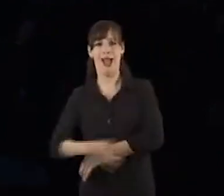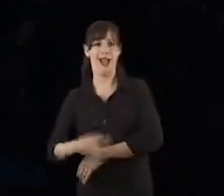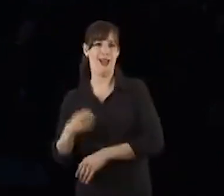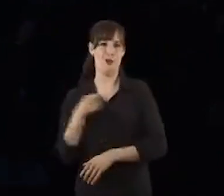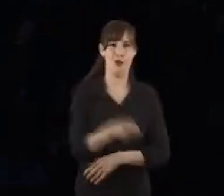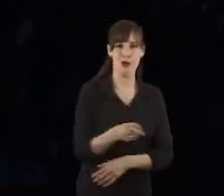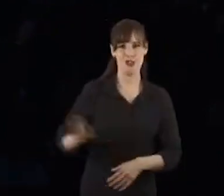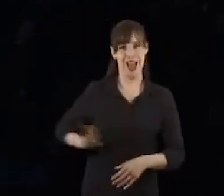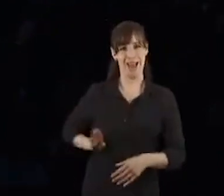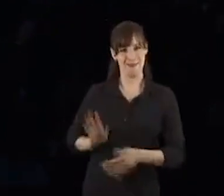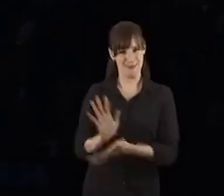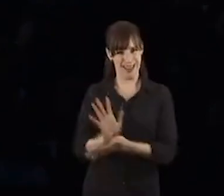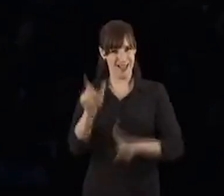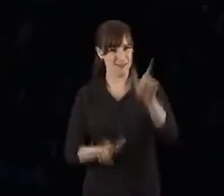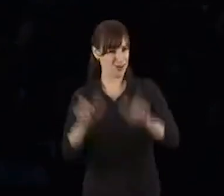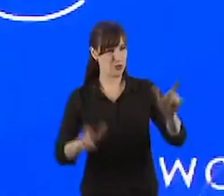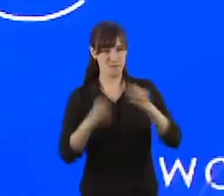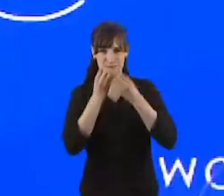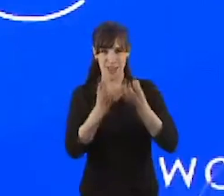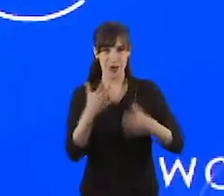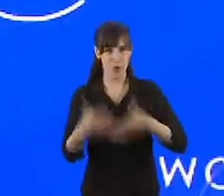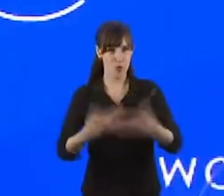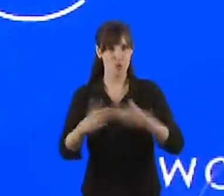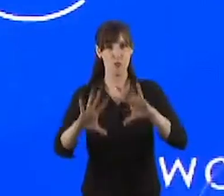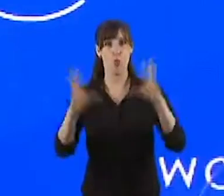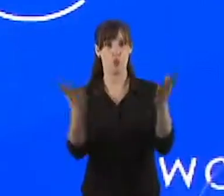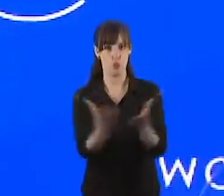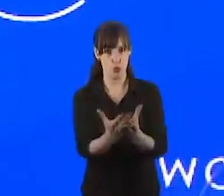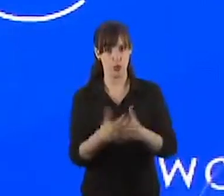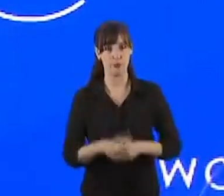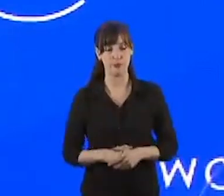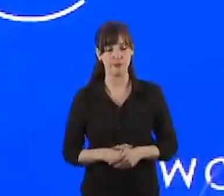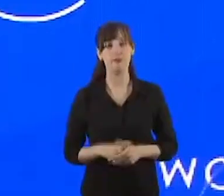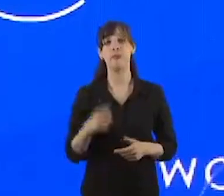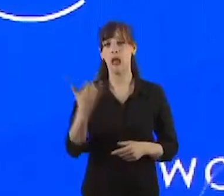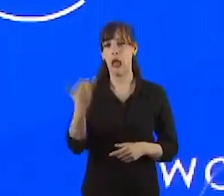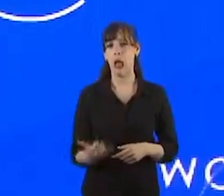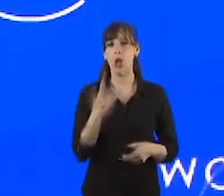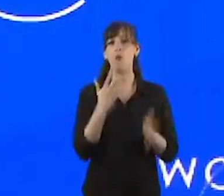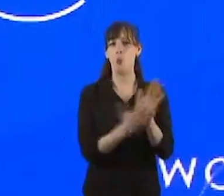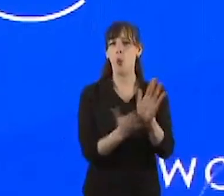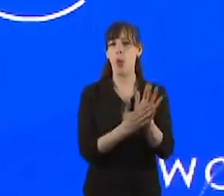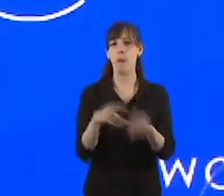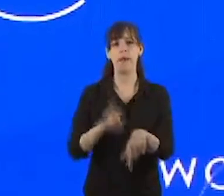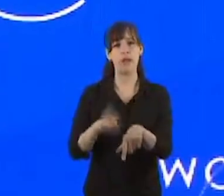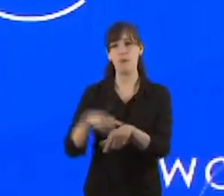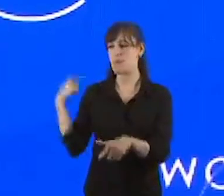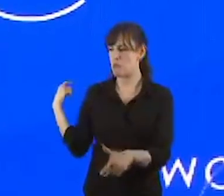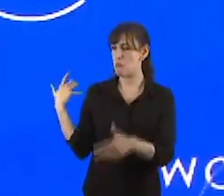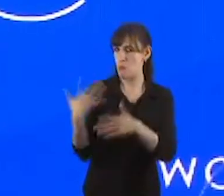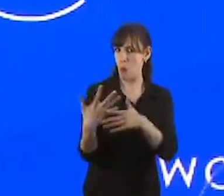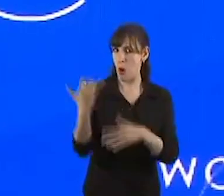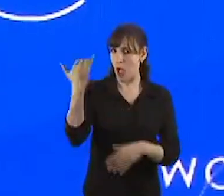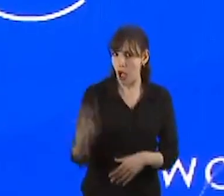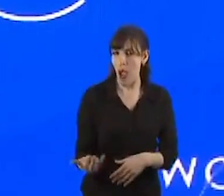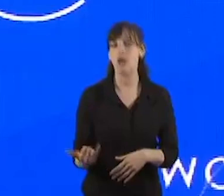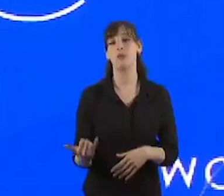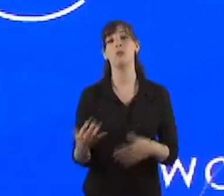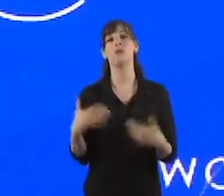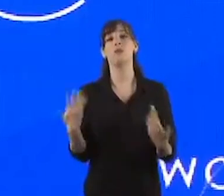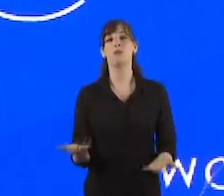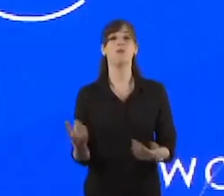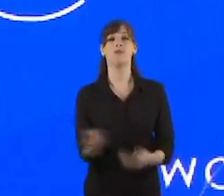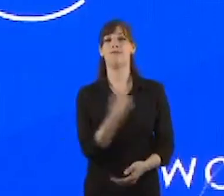indigencia a lo largo y a lo ancho de todo el planeta. La evidencia empírica es incuestionable. Por eso, como no cabe duda de que